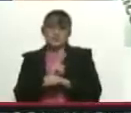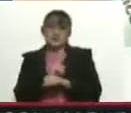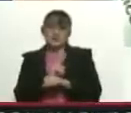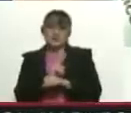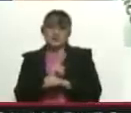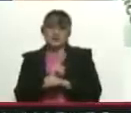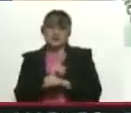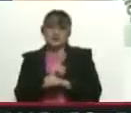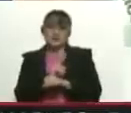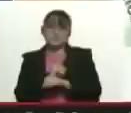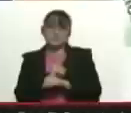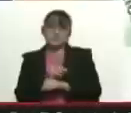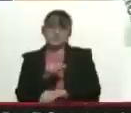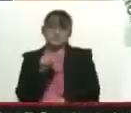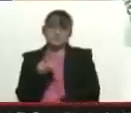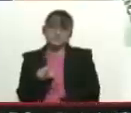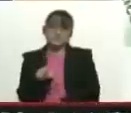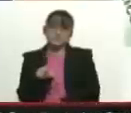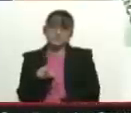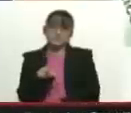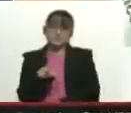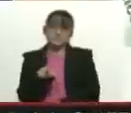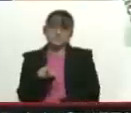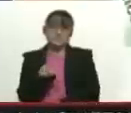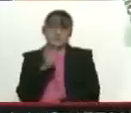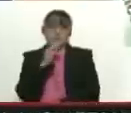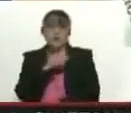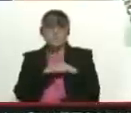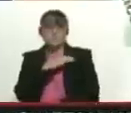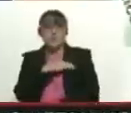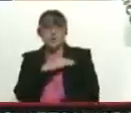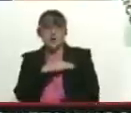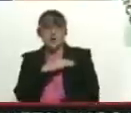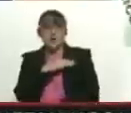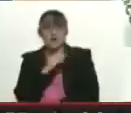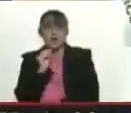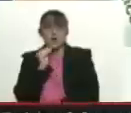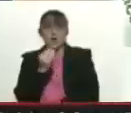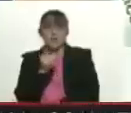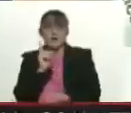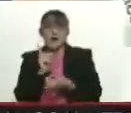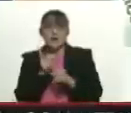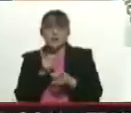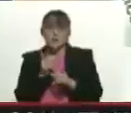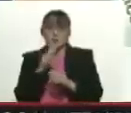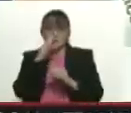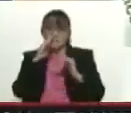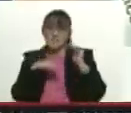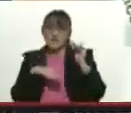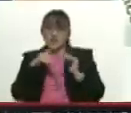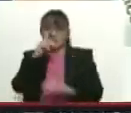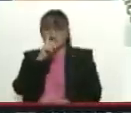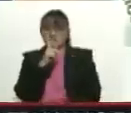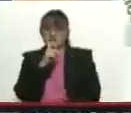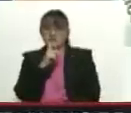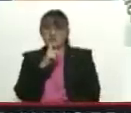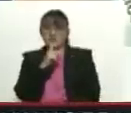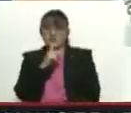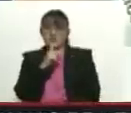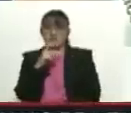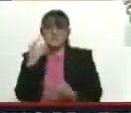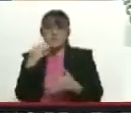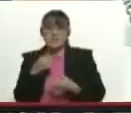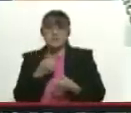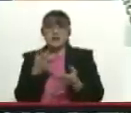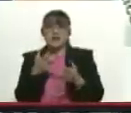manera totalmente inmoral jóvenes, algunos incluso menores de edad, para